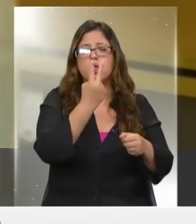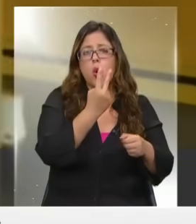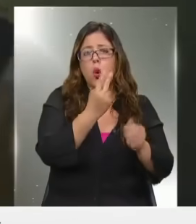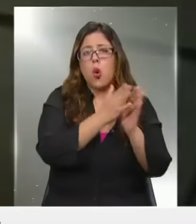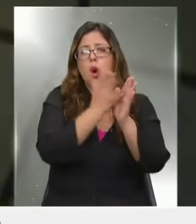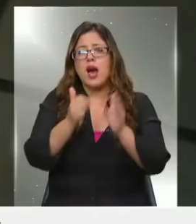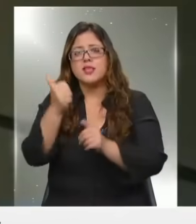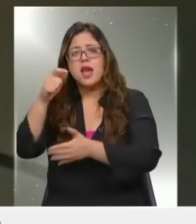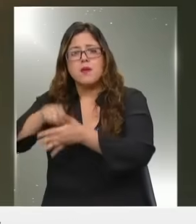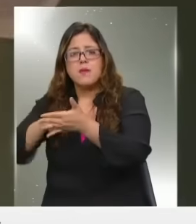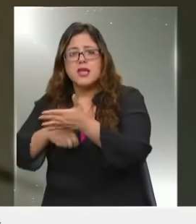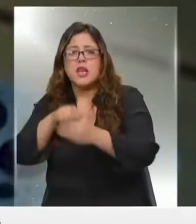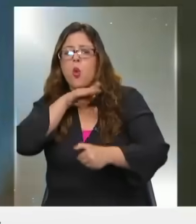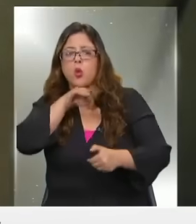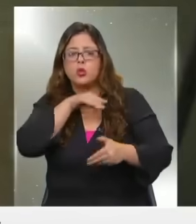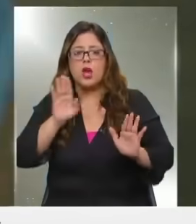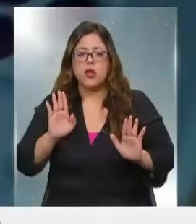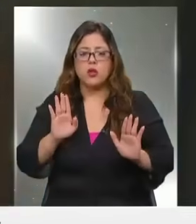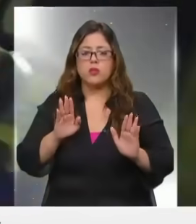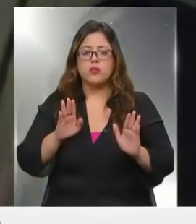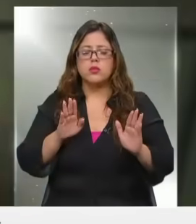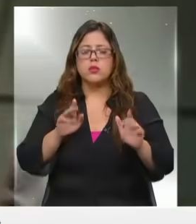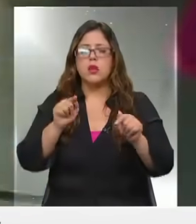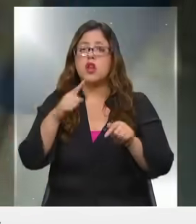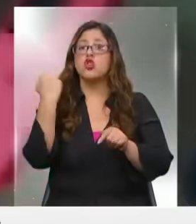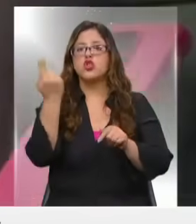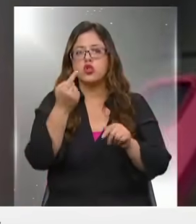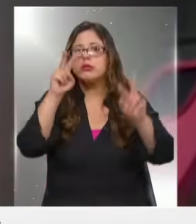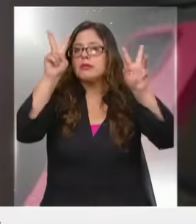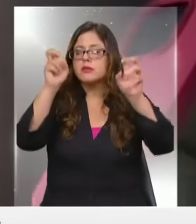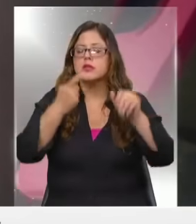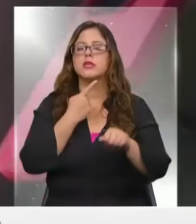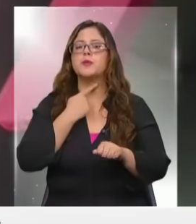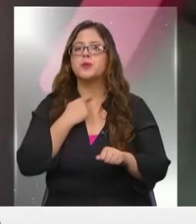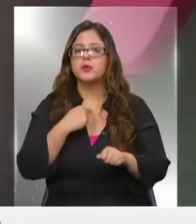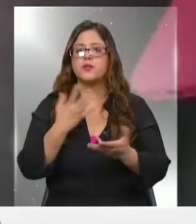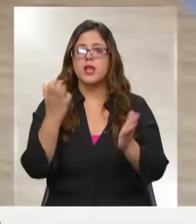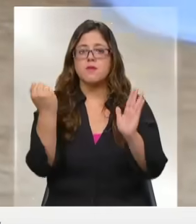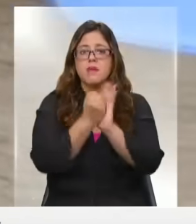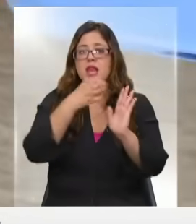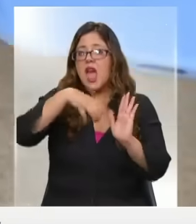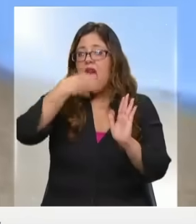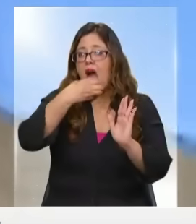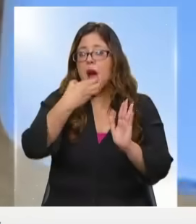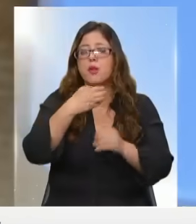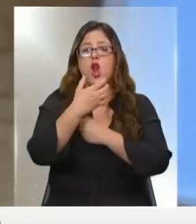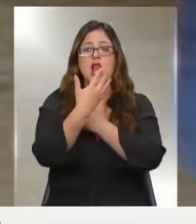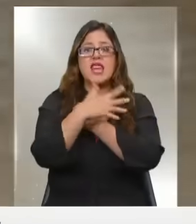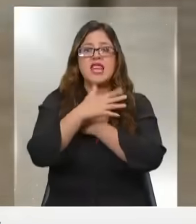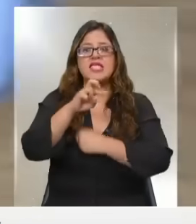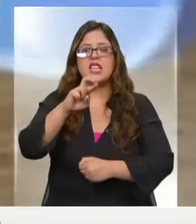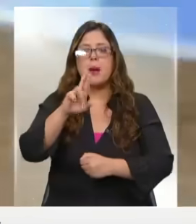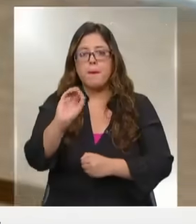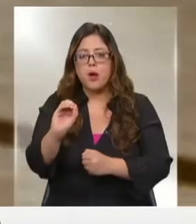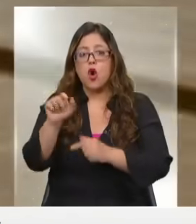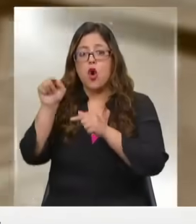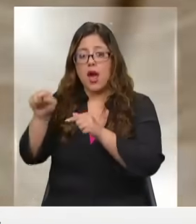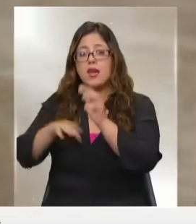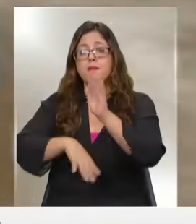de uso. Nos mostramos interesados en un iPhone 15 Pro, que en el mercado cuesta sobre